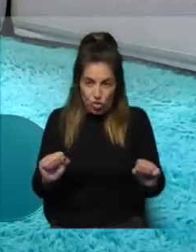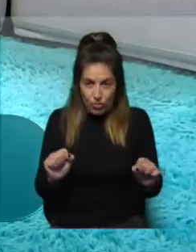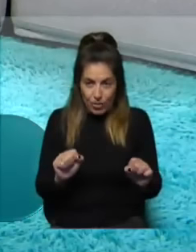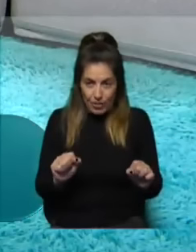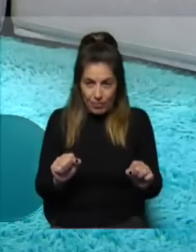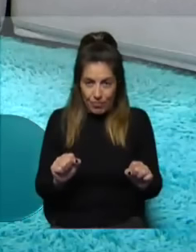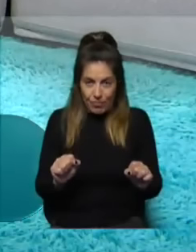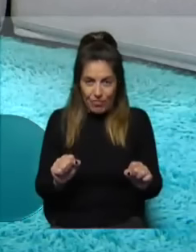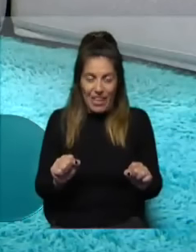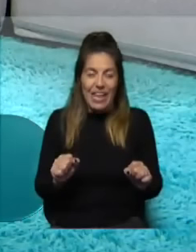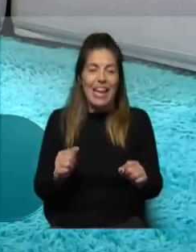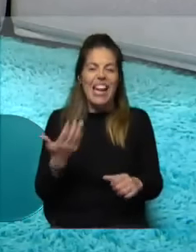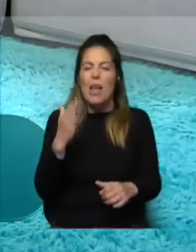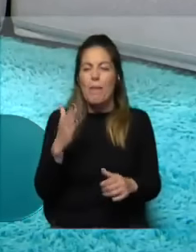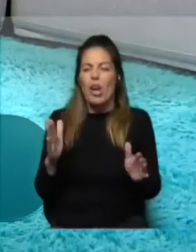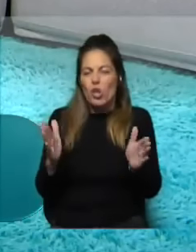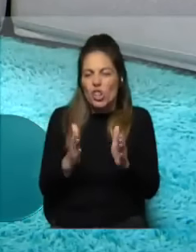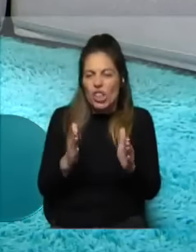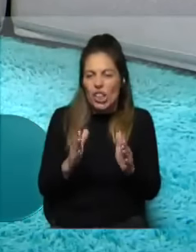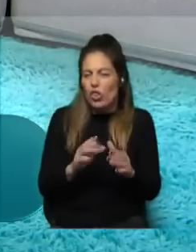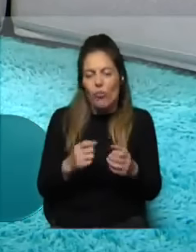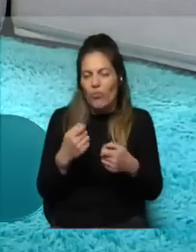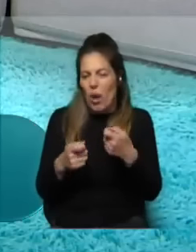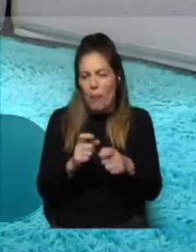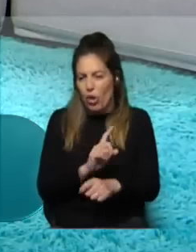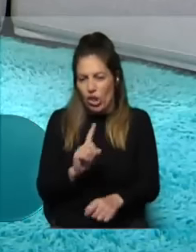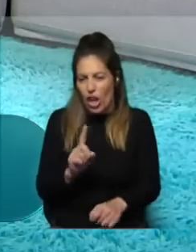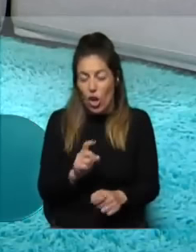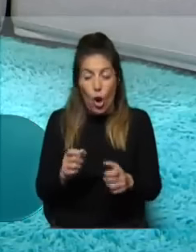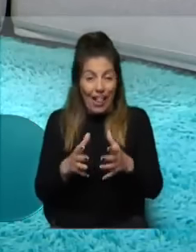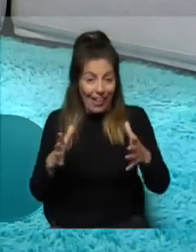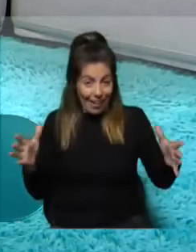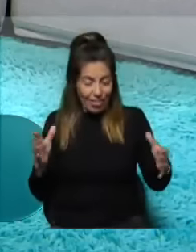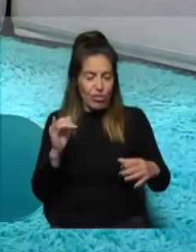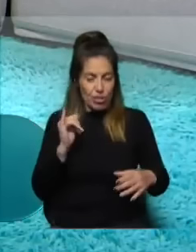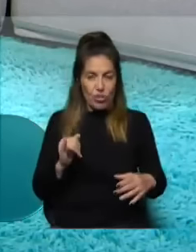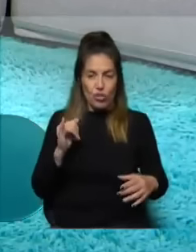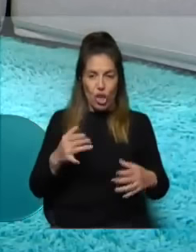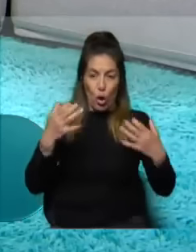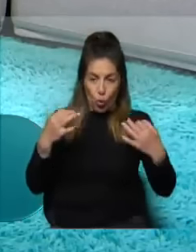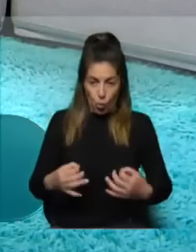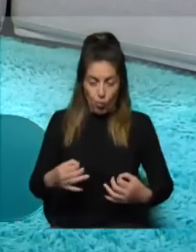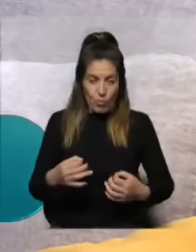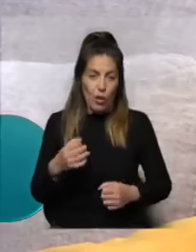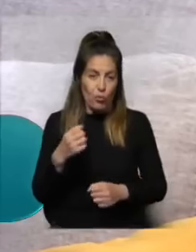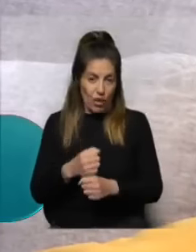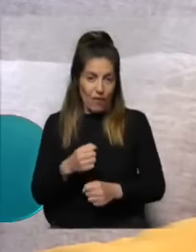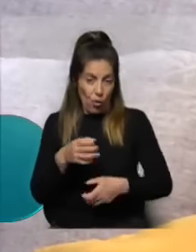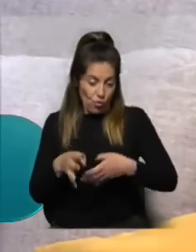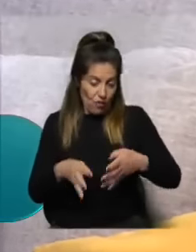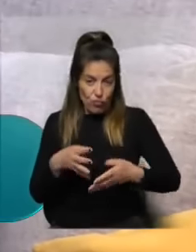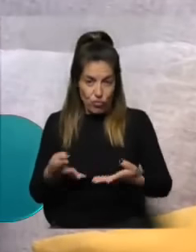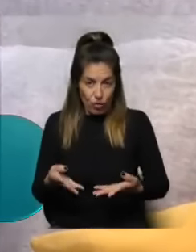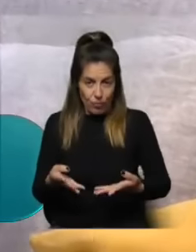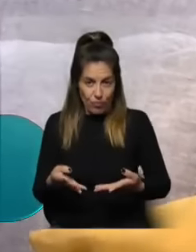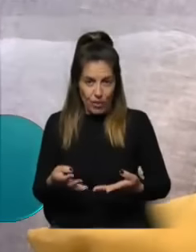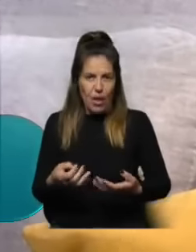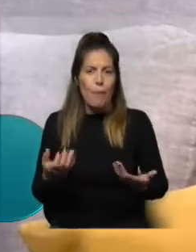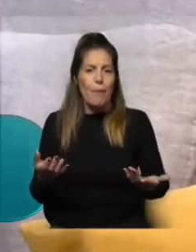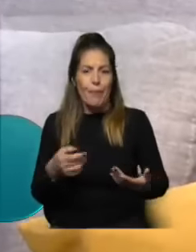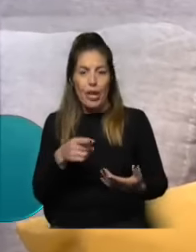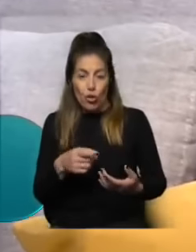El espejo chiquito no aporta. El espejo grande aporta presencia y cumple una función. La gente dirá, pero Claudio,